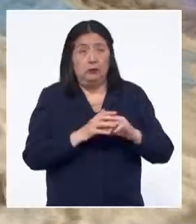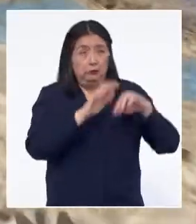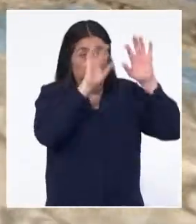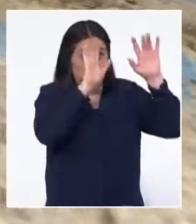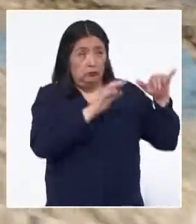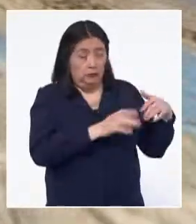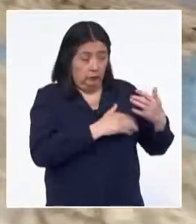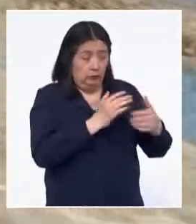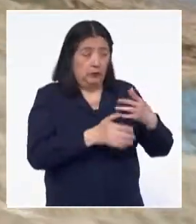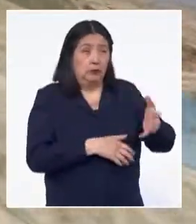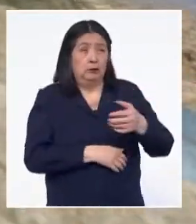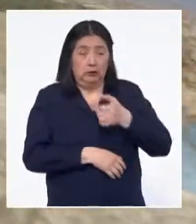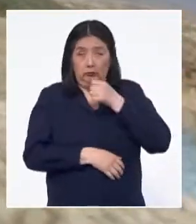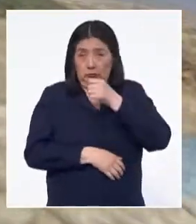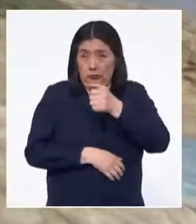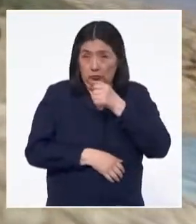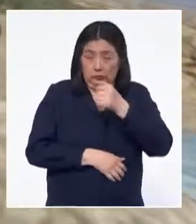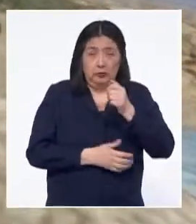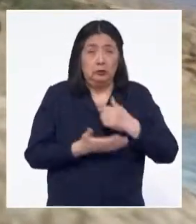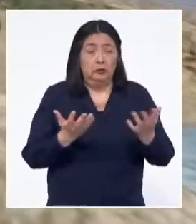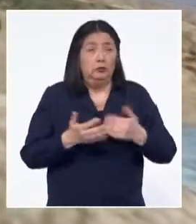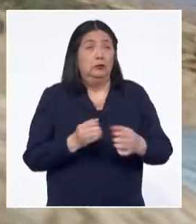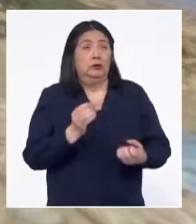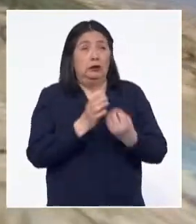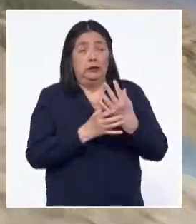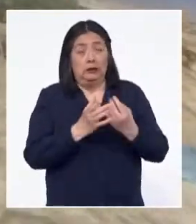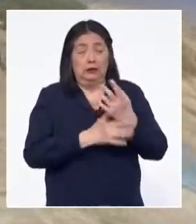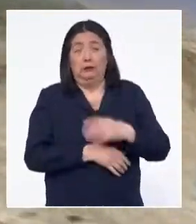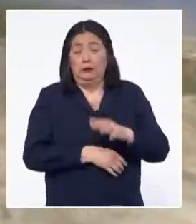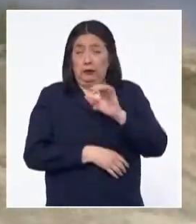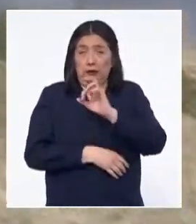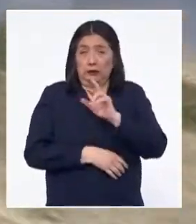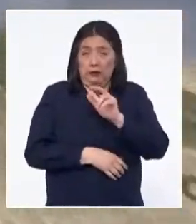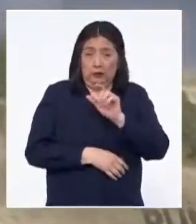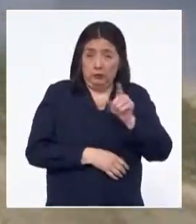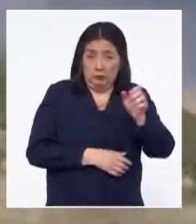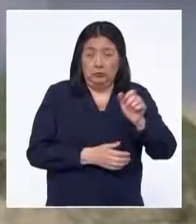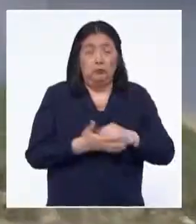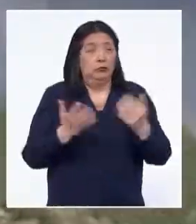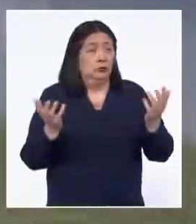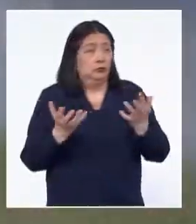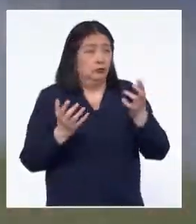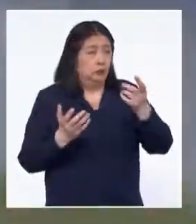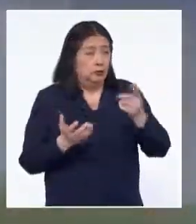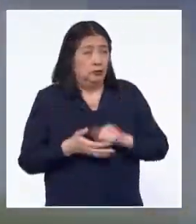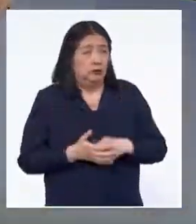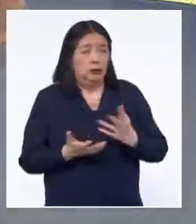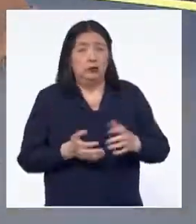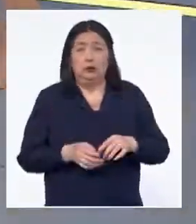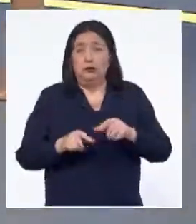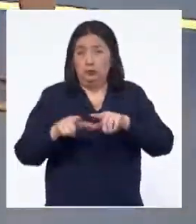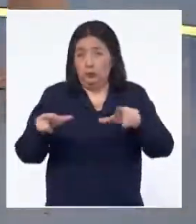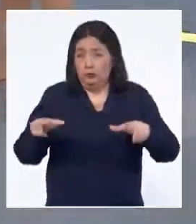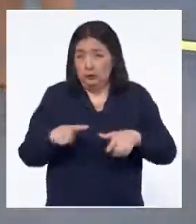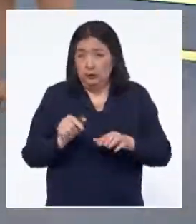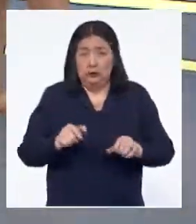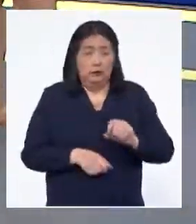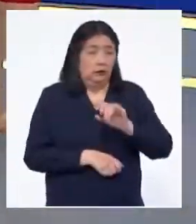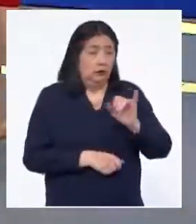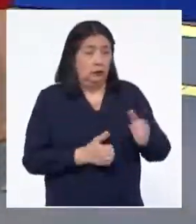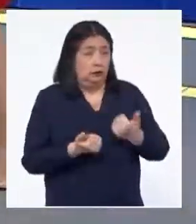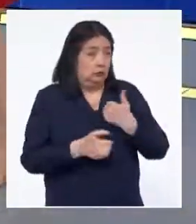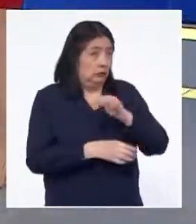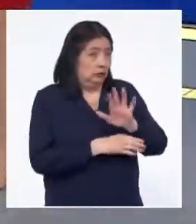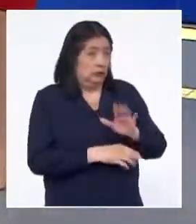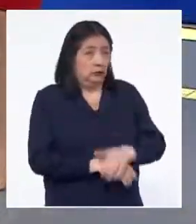Vamos ahora con nuestro corresponsal en Arequipa, con Carlos Vázquez, que se encuentra en Sequoia. Buenas